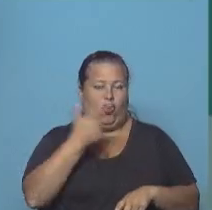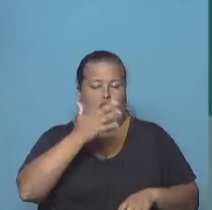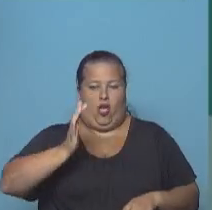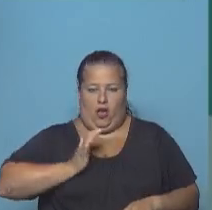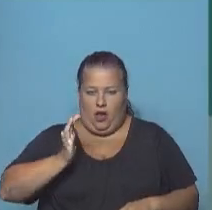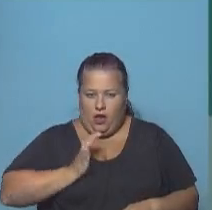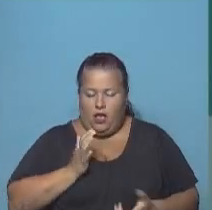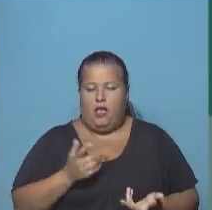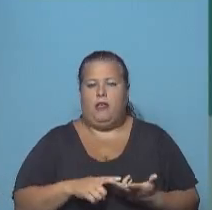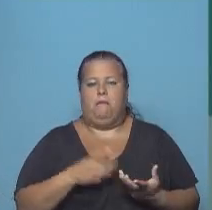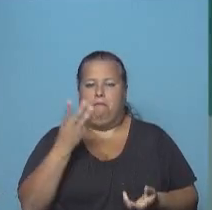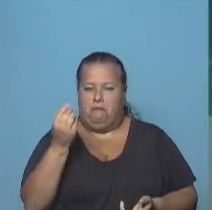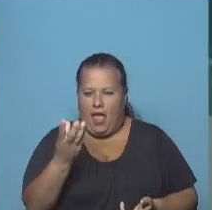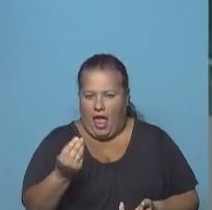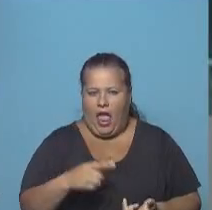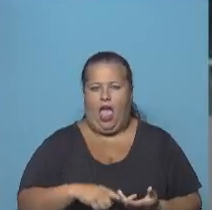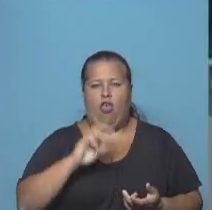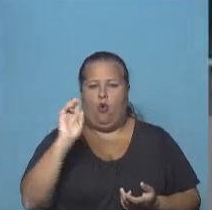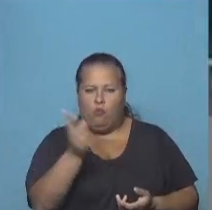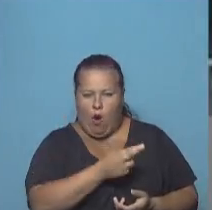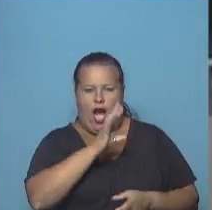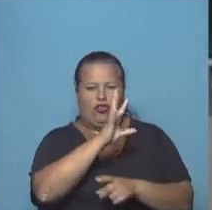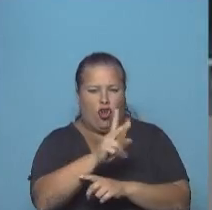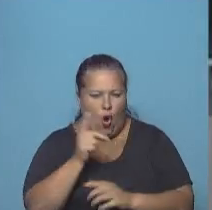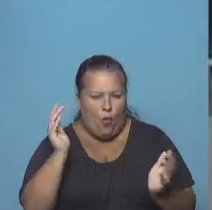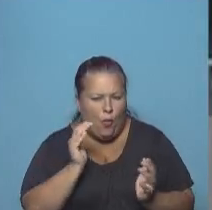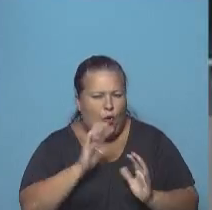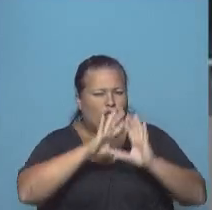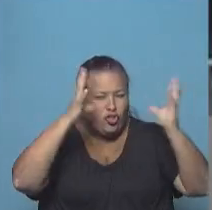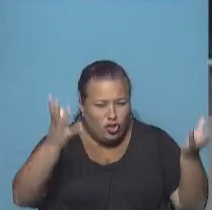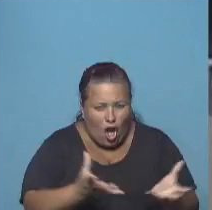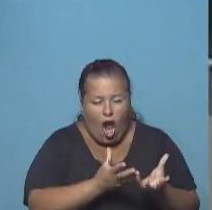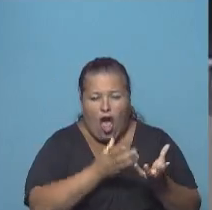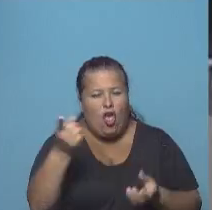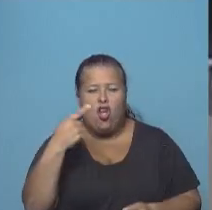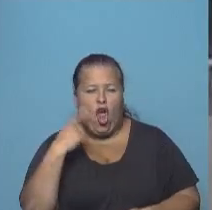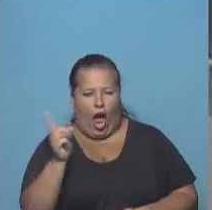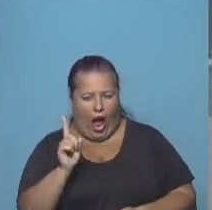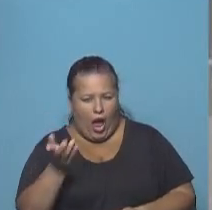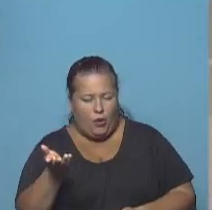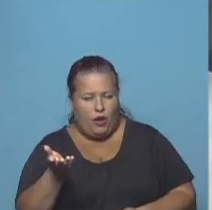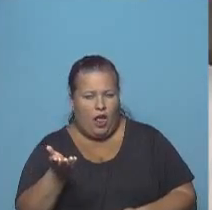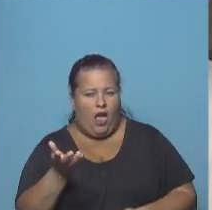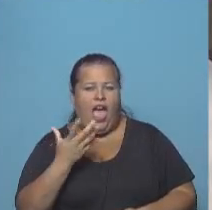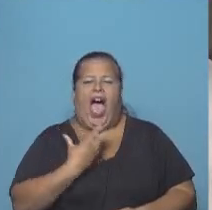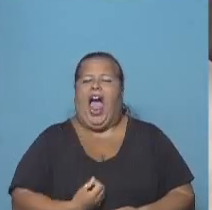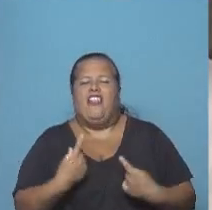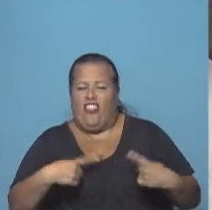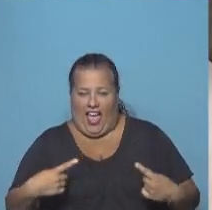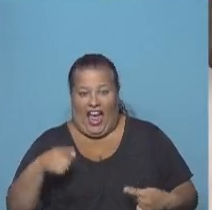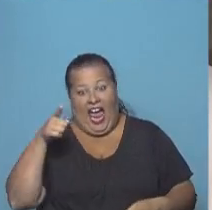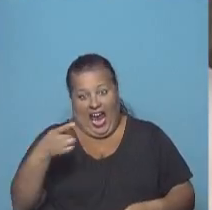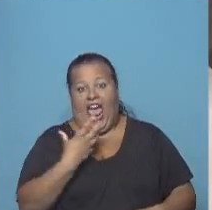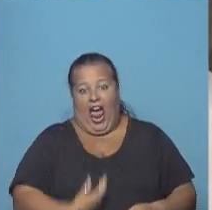horror el miedo La Muerte el robo de bebés todo eso él no lo dice alivio de que él habrá